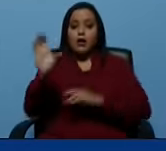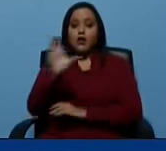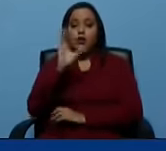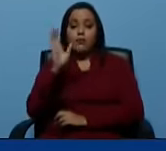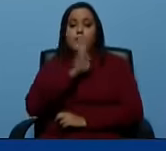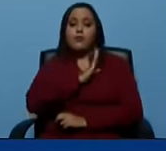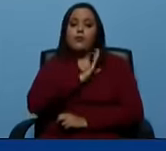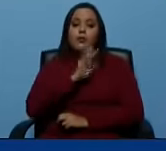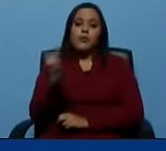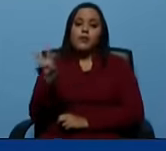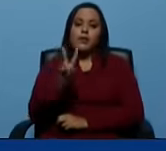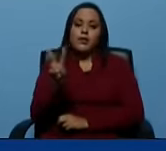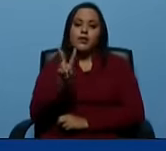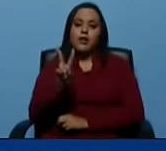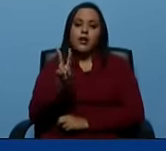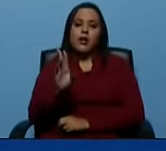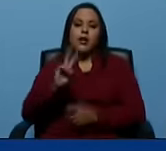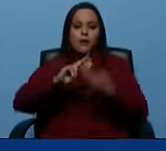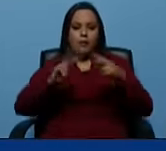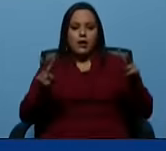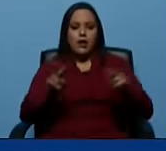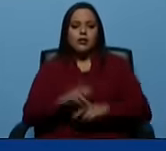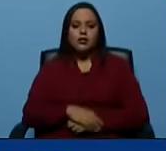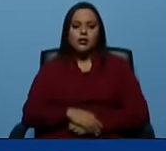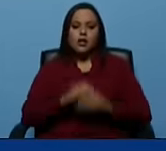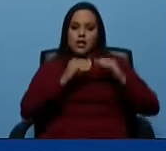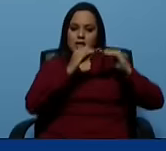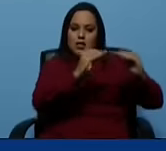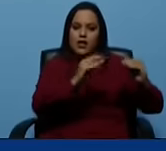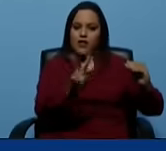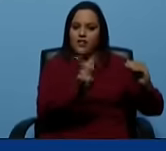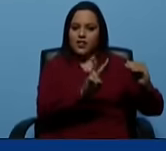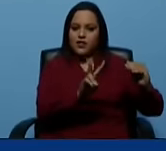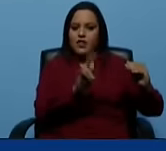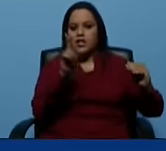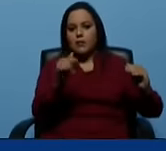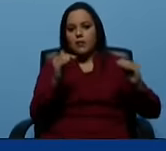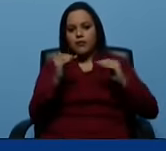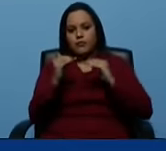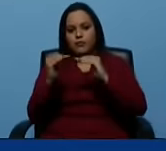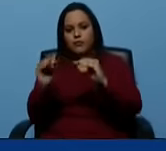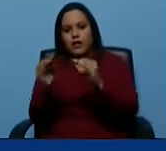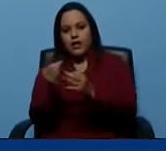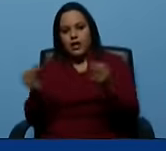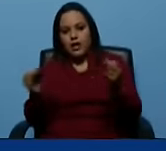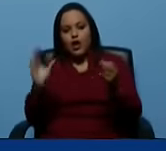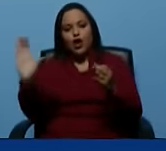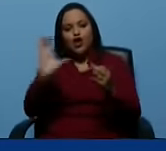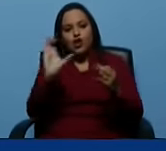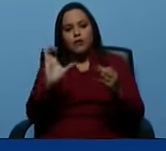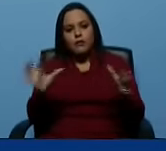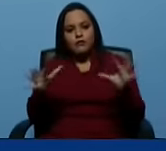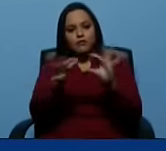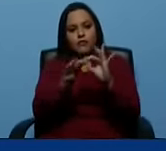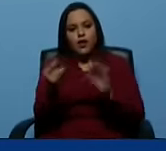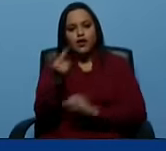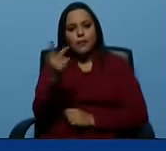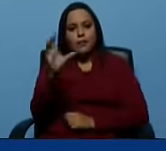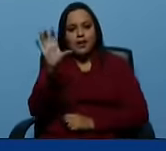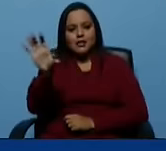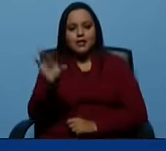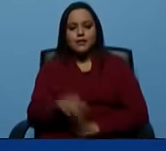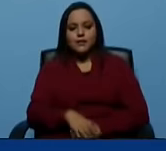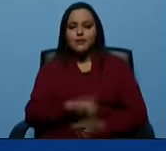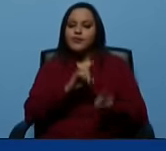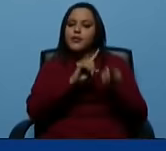Venezuela, y la paz y la estabilidad de Venezuela es el éxito de los dos países. Sobre la